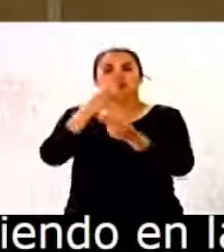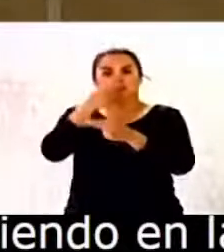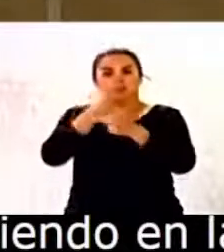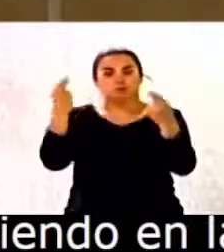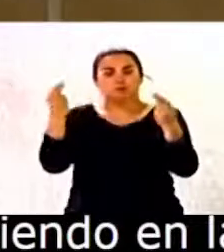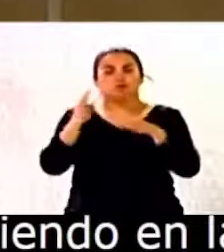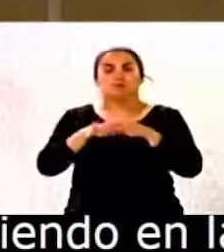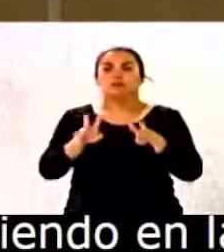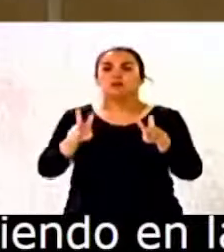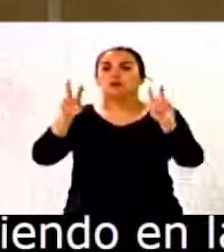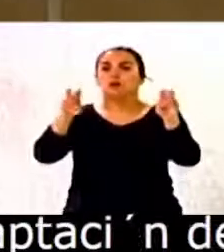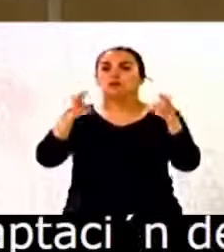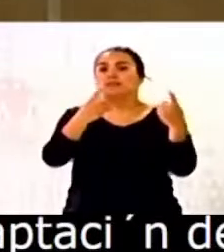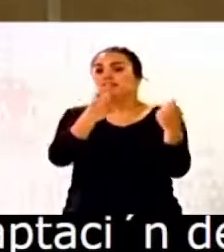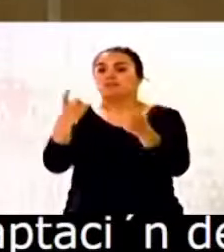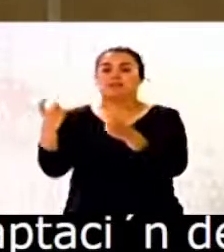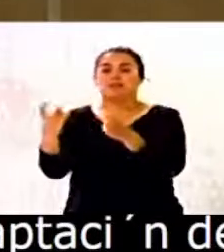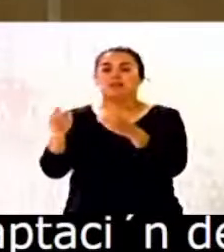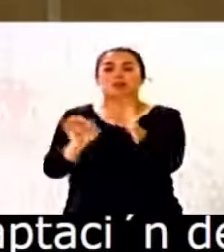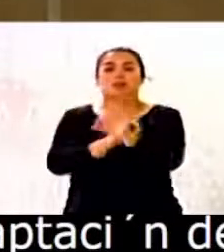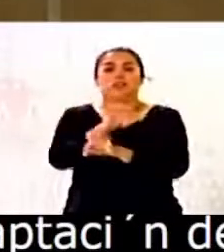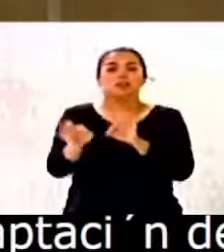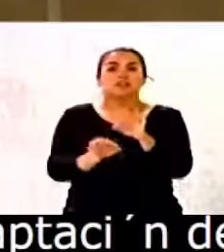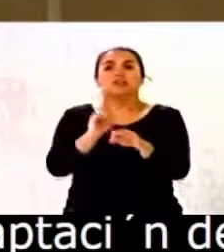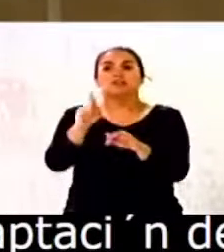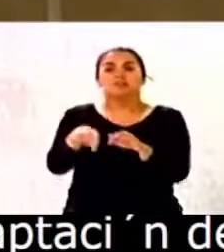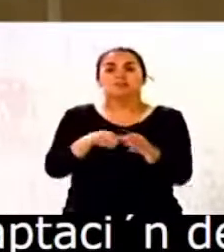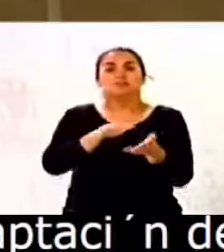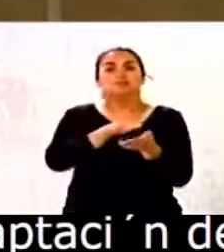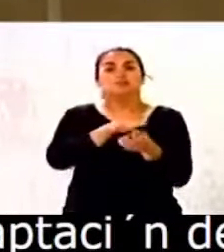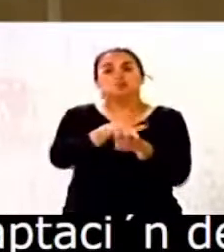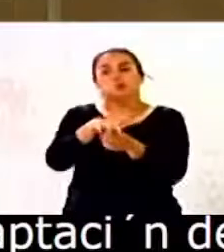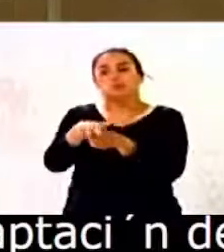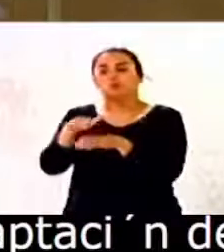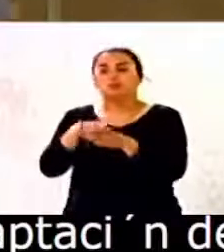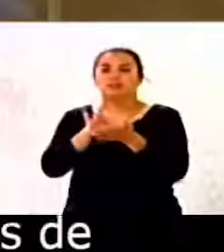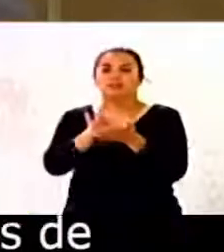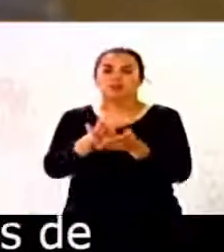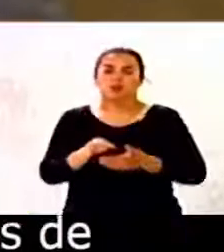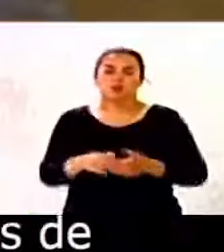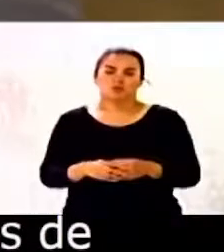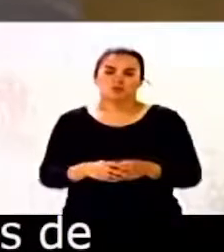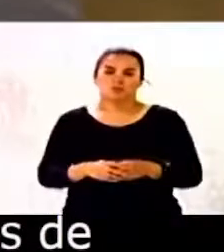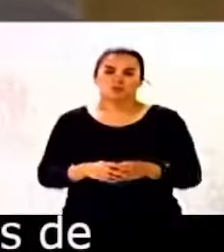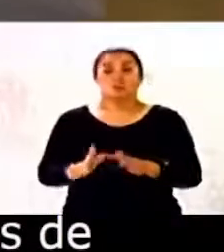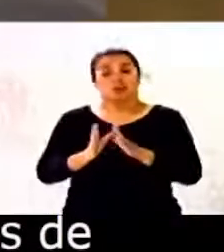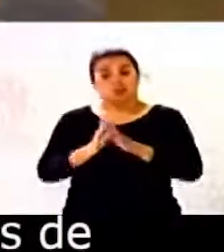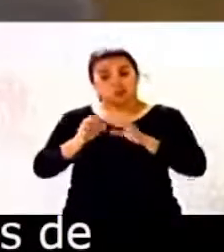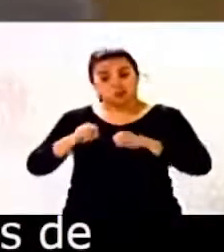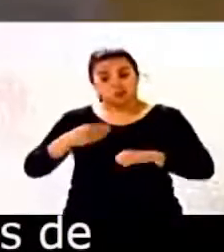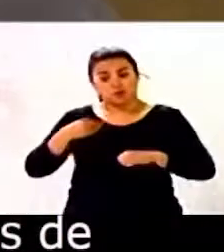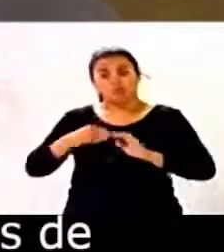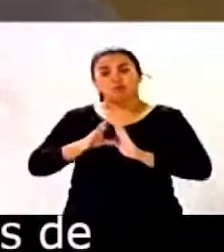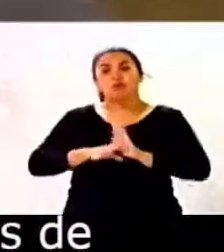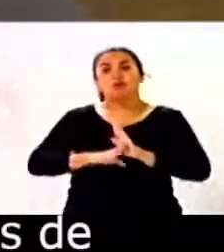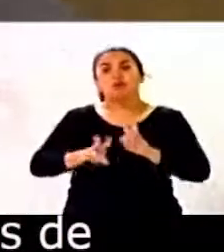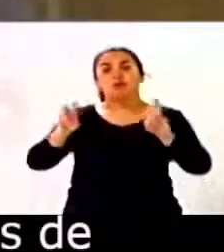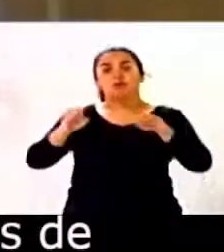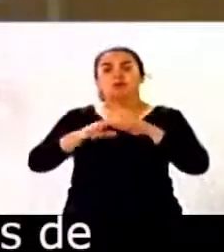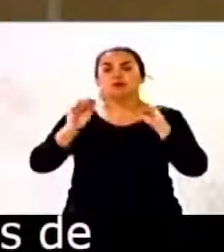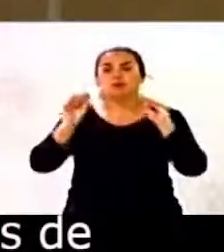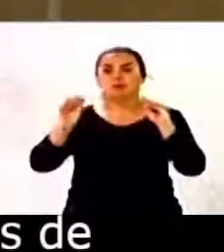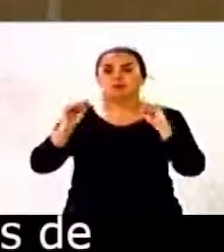nuevas necesidades organizativas y de prestación de servicios. De este acuerdo, de este nuevo plan de formación